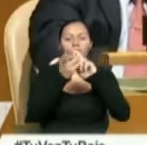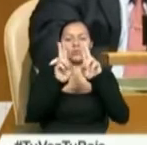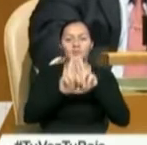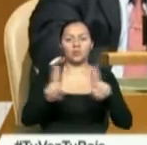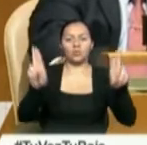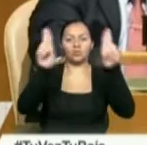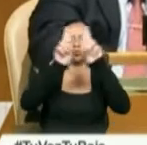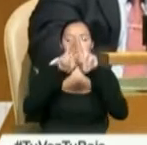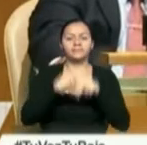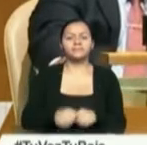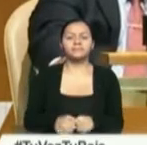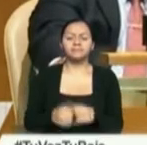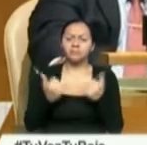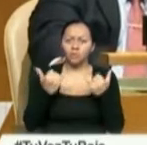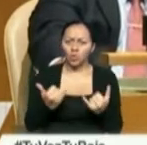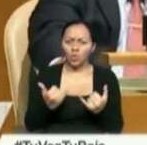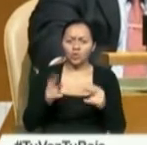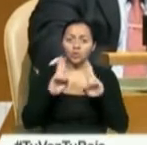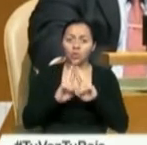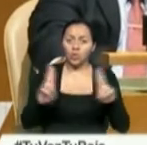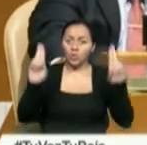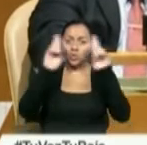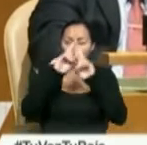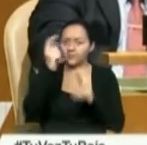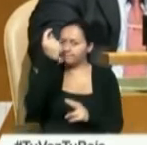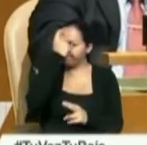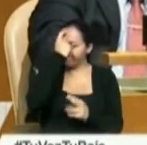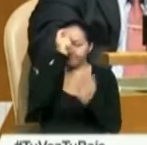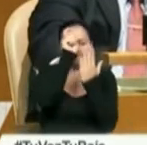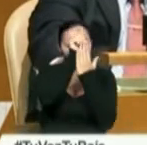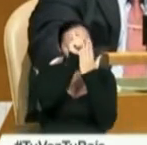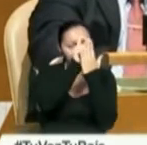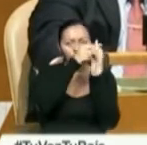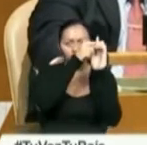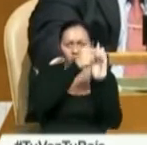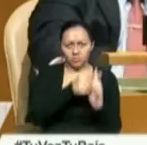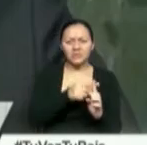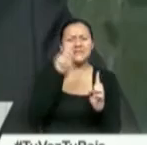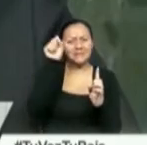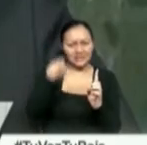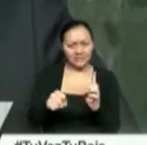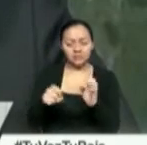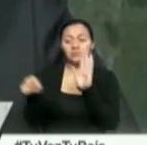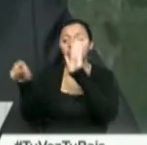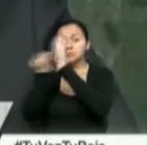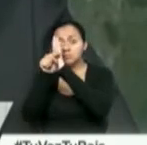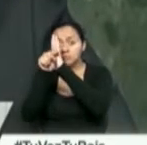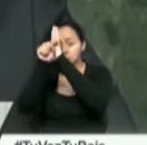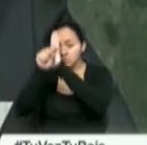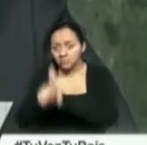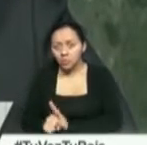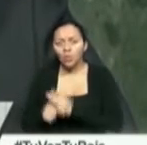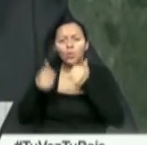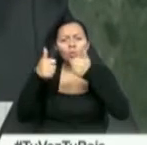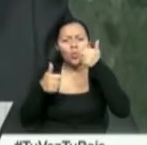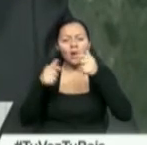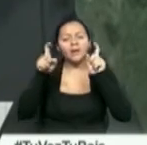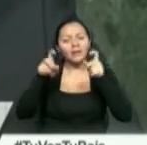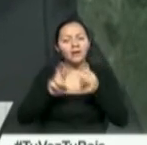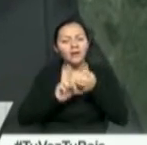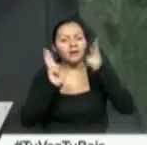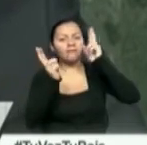es hora de que las naciones unidas hagan lo mismo que reconozcan sus defectos y reformen para funcionar